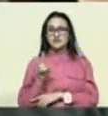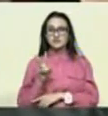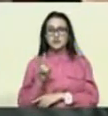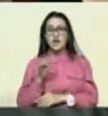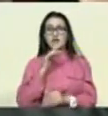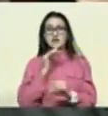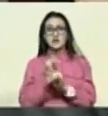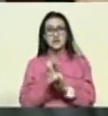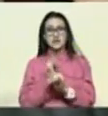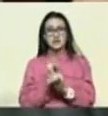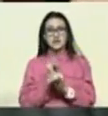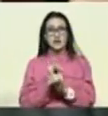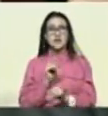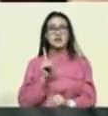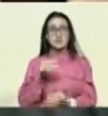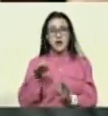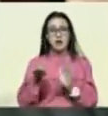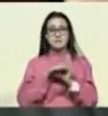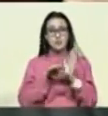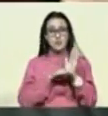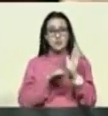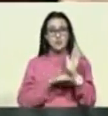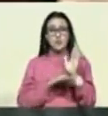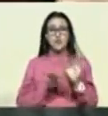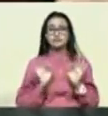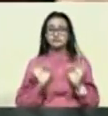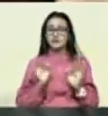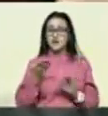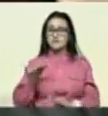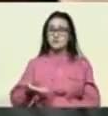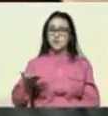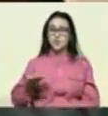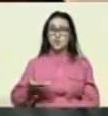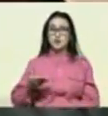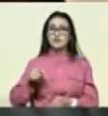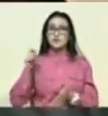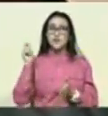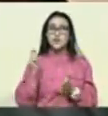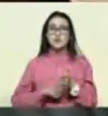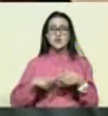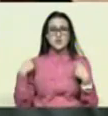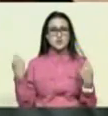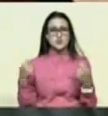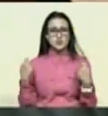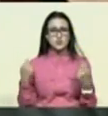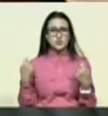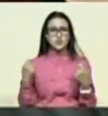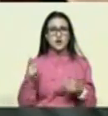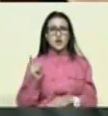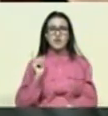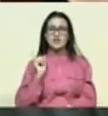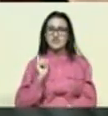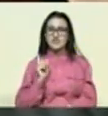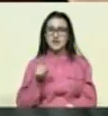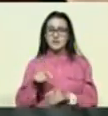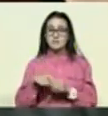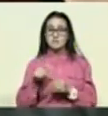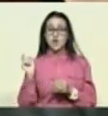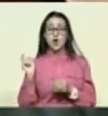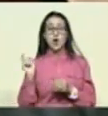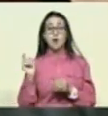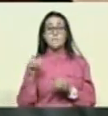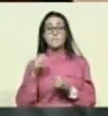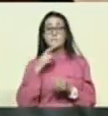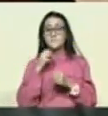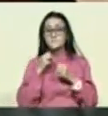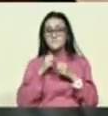bueno, también hay regulaciones muy específicas, está prohibido la promoción, deben retirar los mensajes